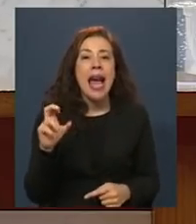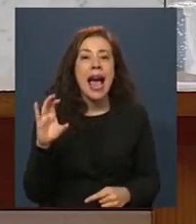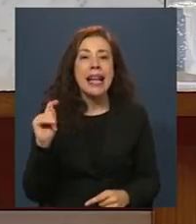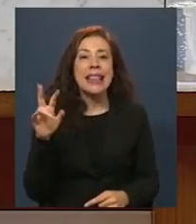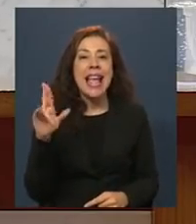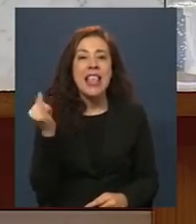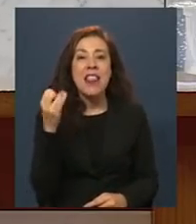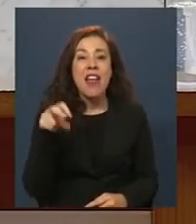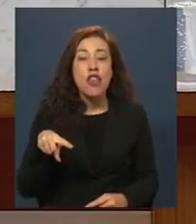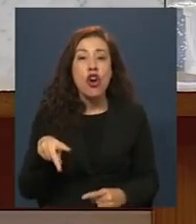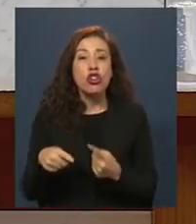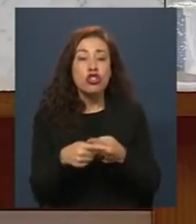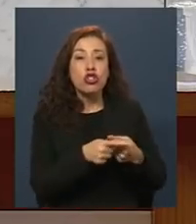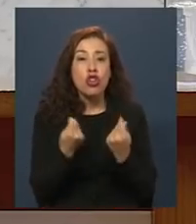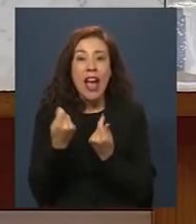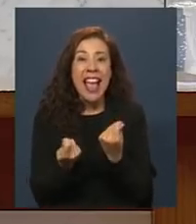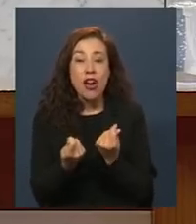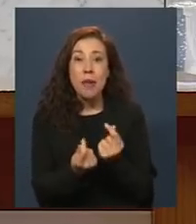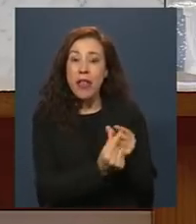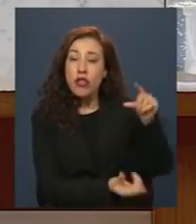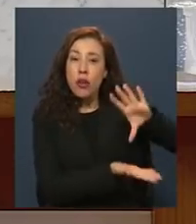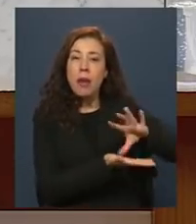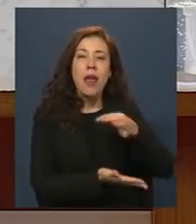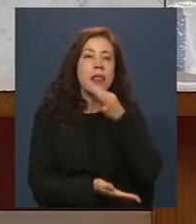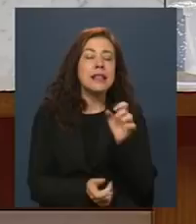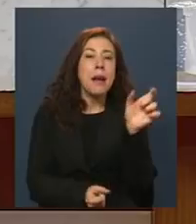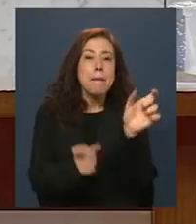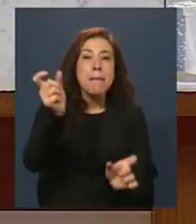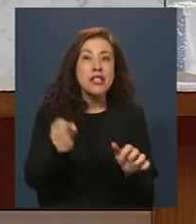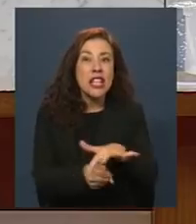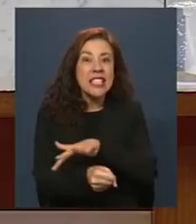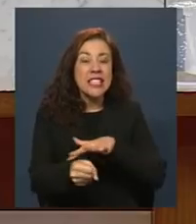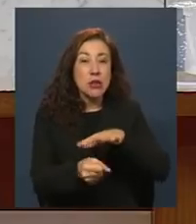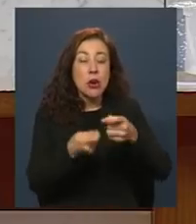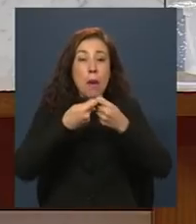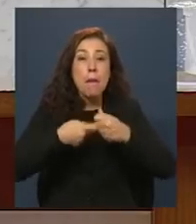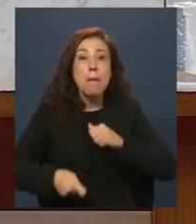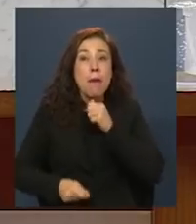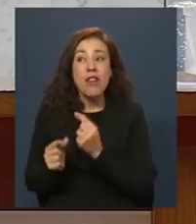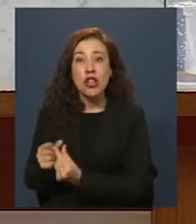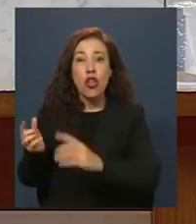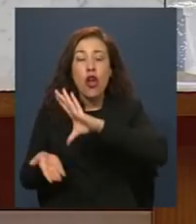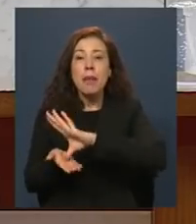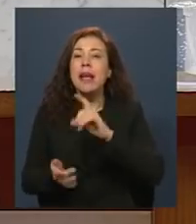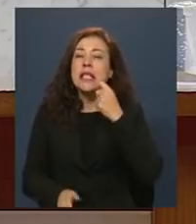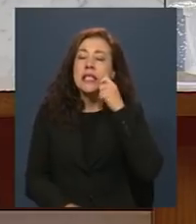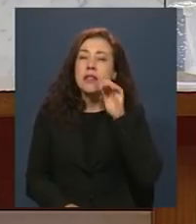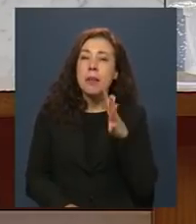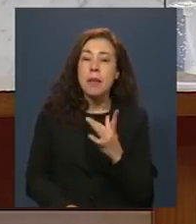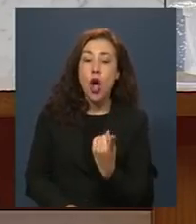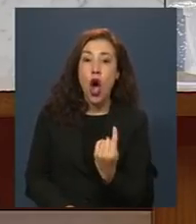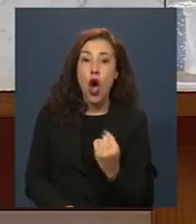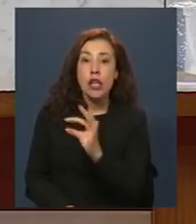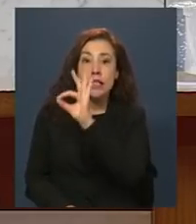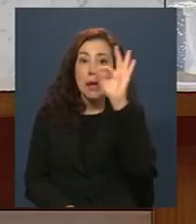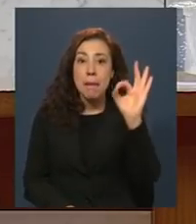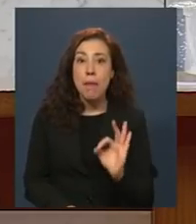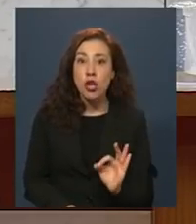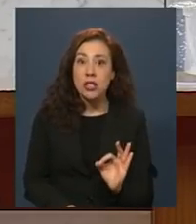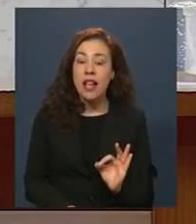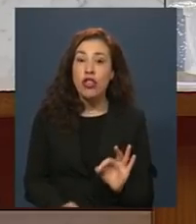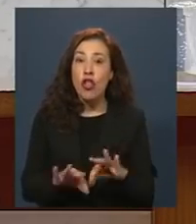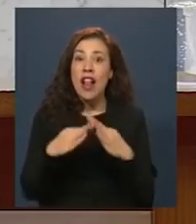nacional, calculaba que las personas en situación de pobreza a nivel nacional representaban el 11% de la